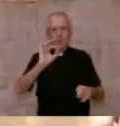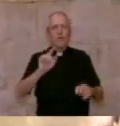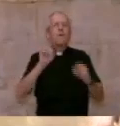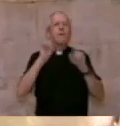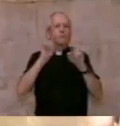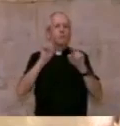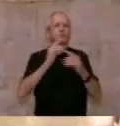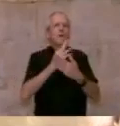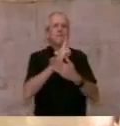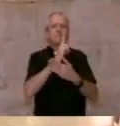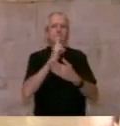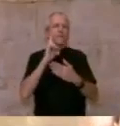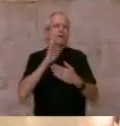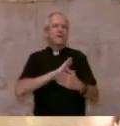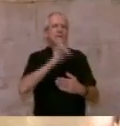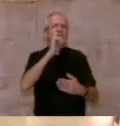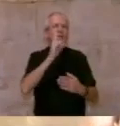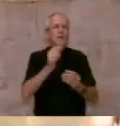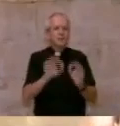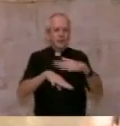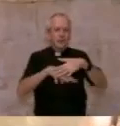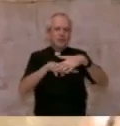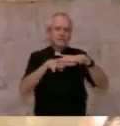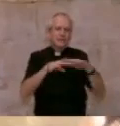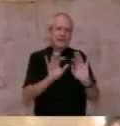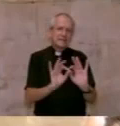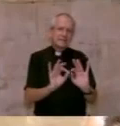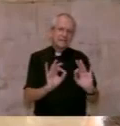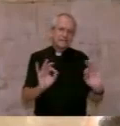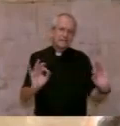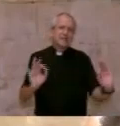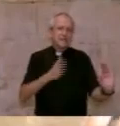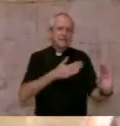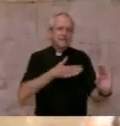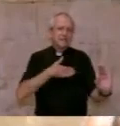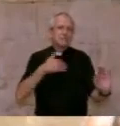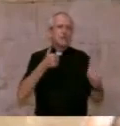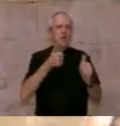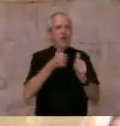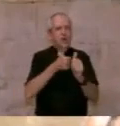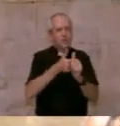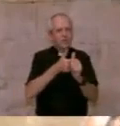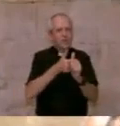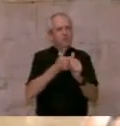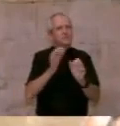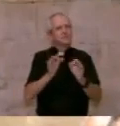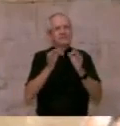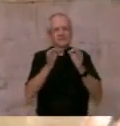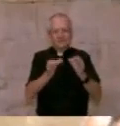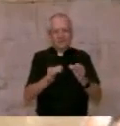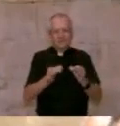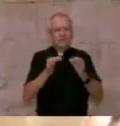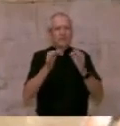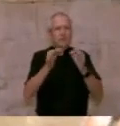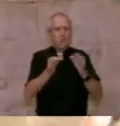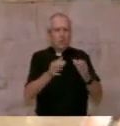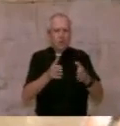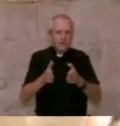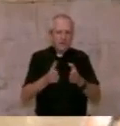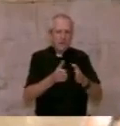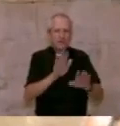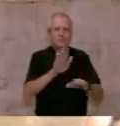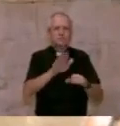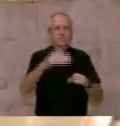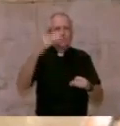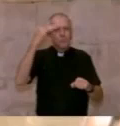Déu, que porteu unas sencillas sandalias, vulgueu-me acompañar. Vos que lleváis unas sencillas sandalias,